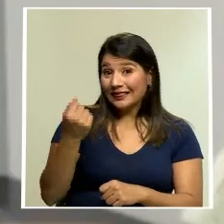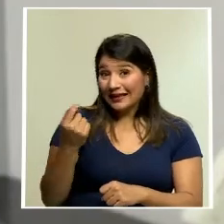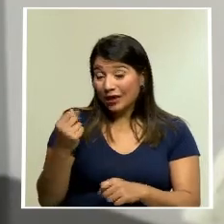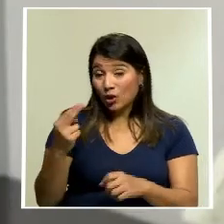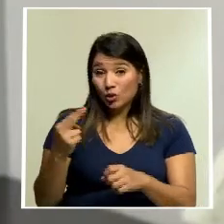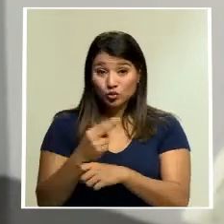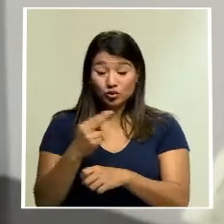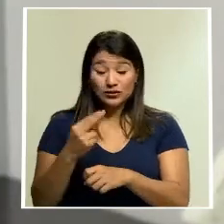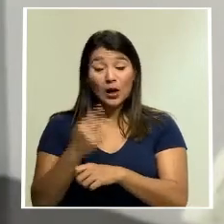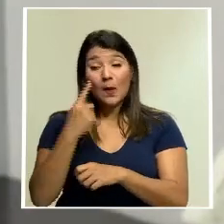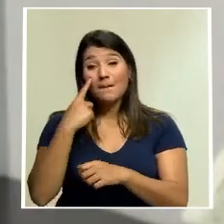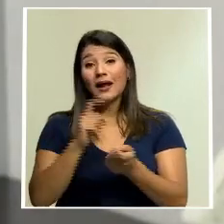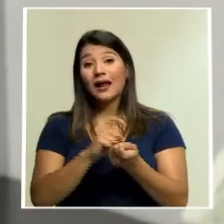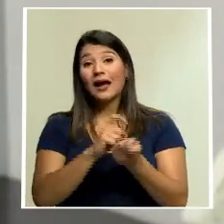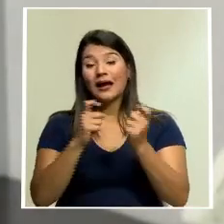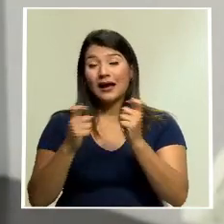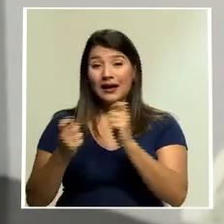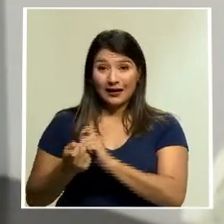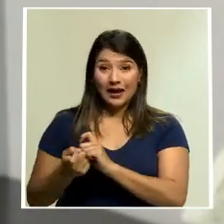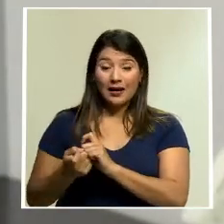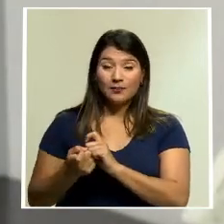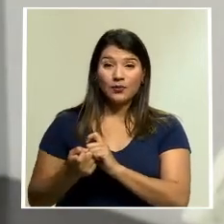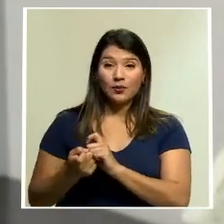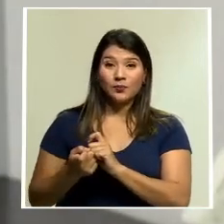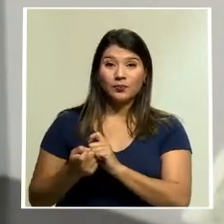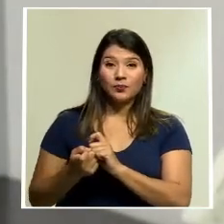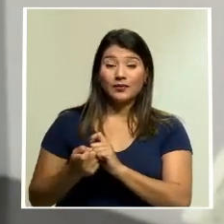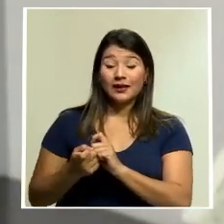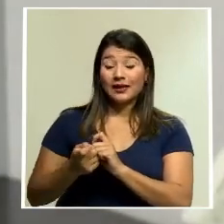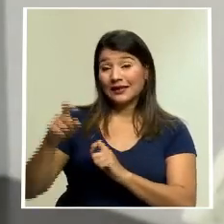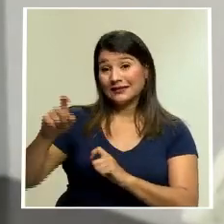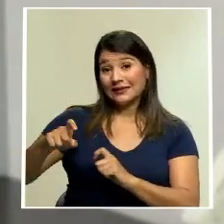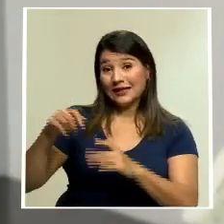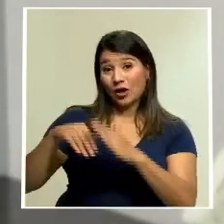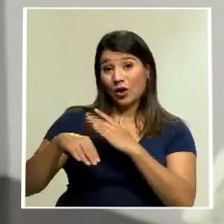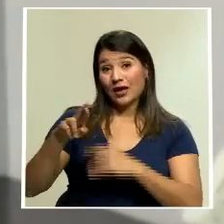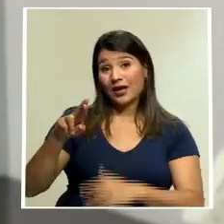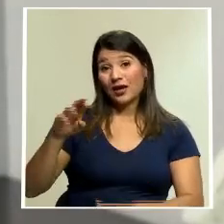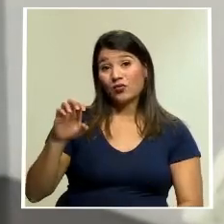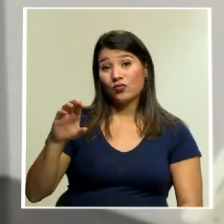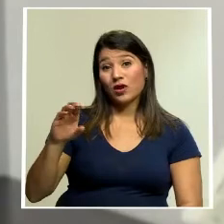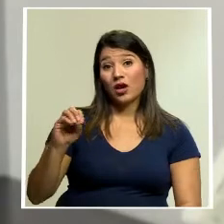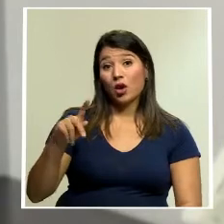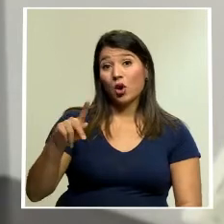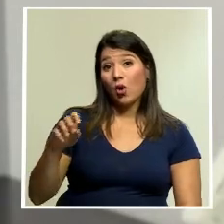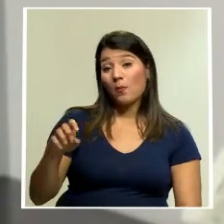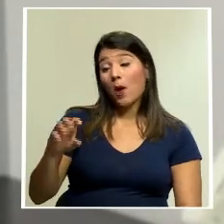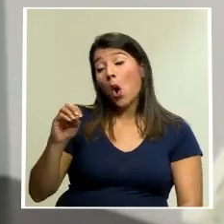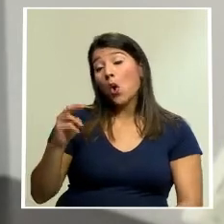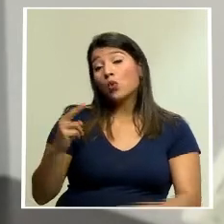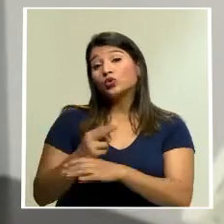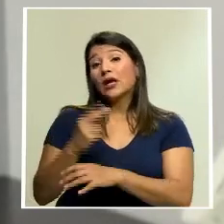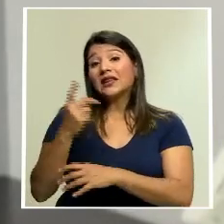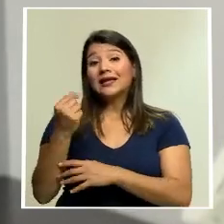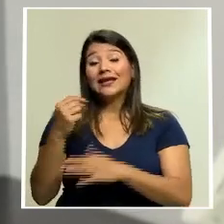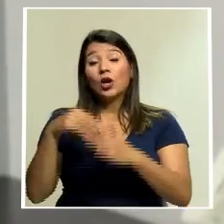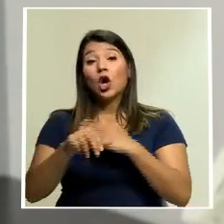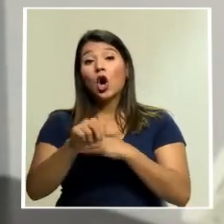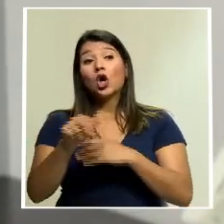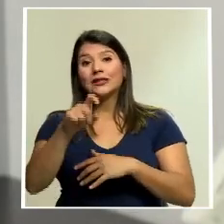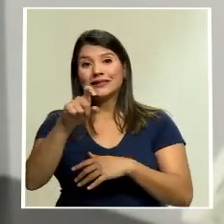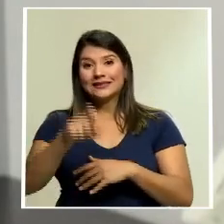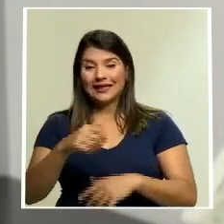esa reconversión que la misma empresa requiere o en algunas otras necesidades que tenga